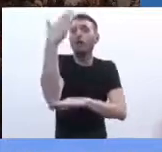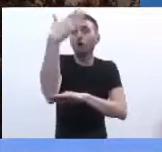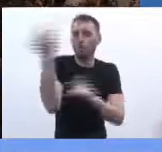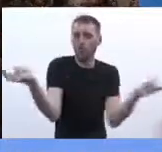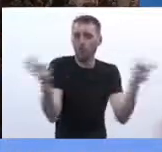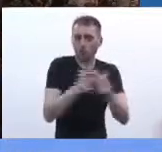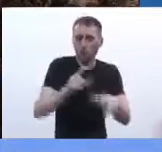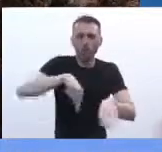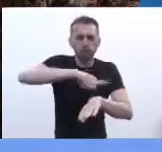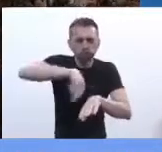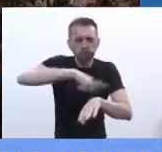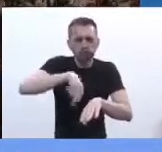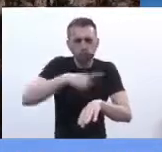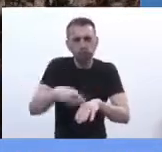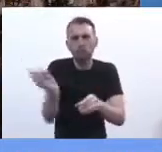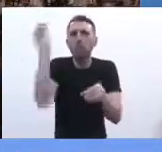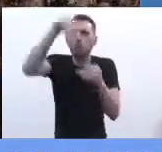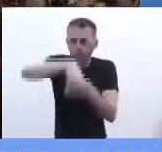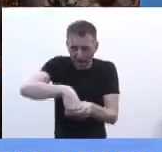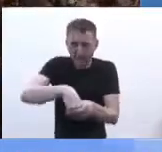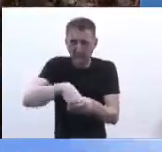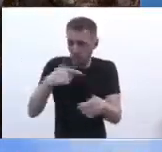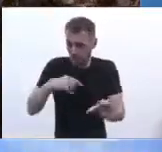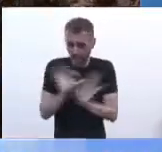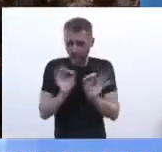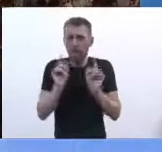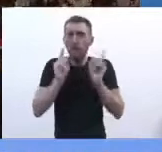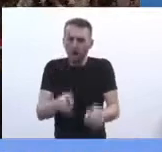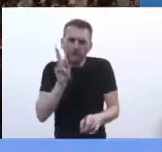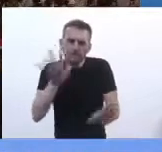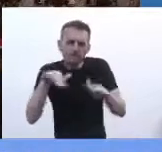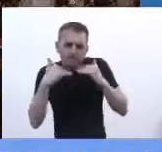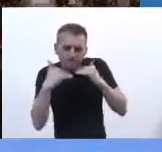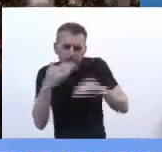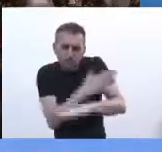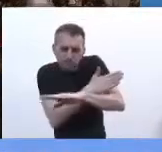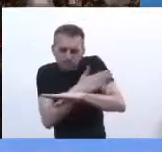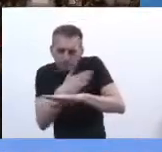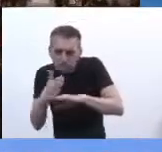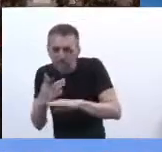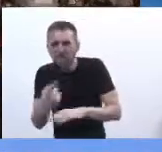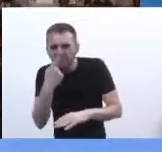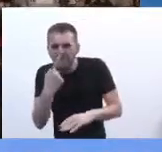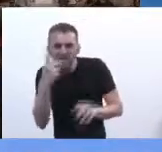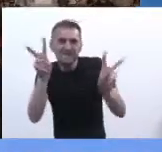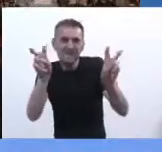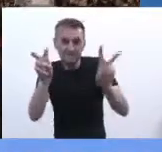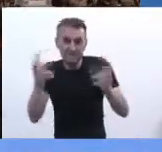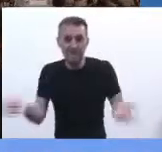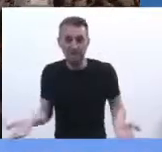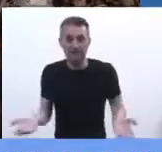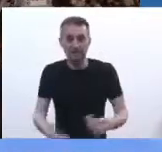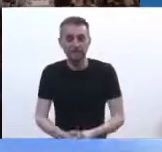tuve varias horas siguiéndolo y no participó de ninguna comisión pero por supuesto me interesaba el tema